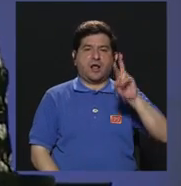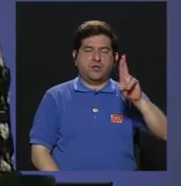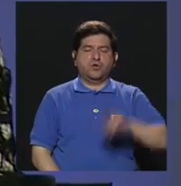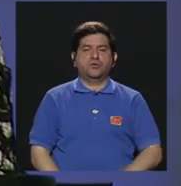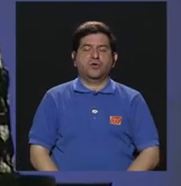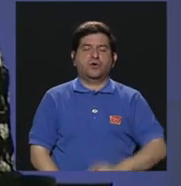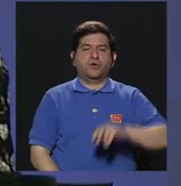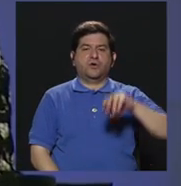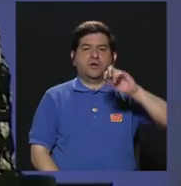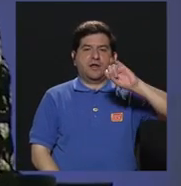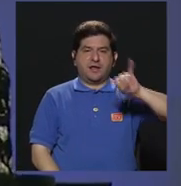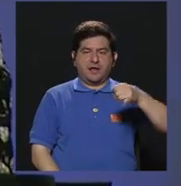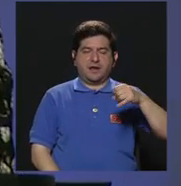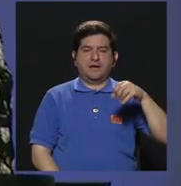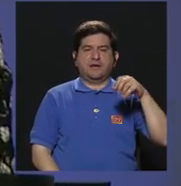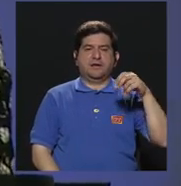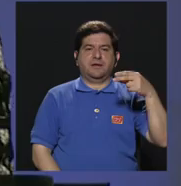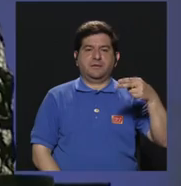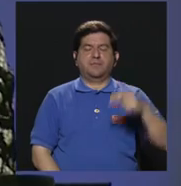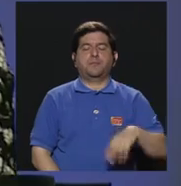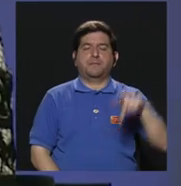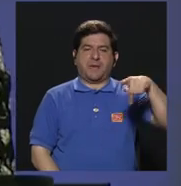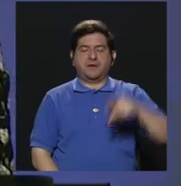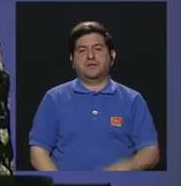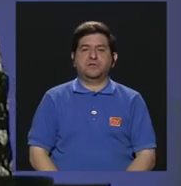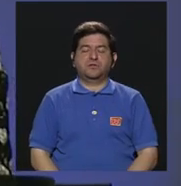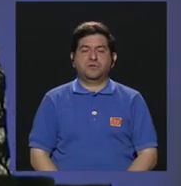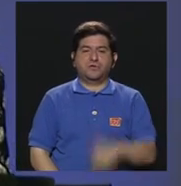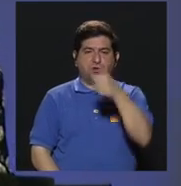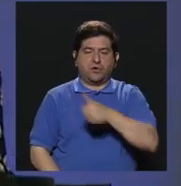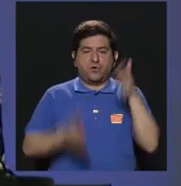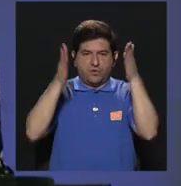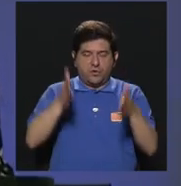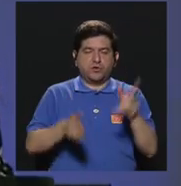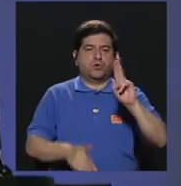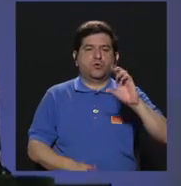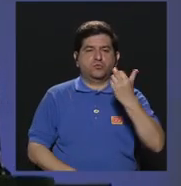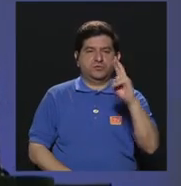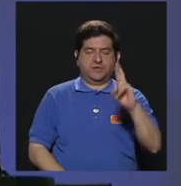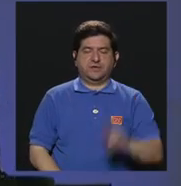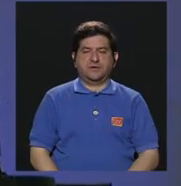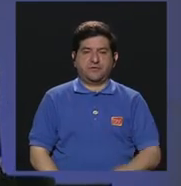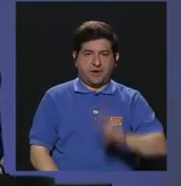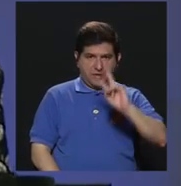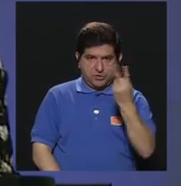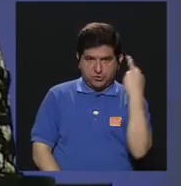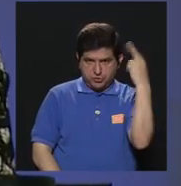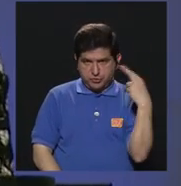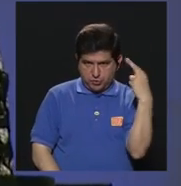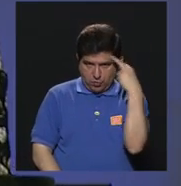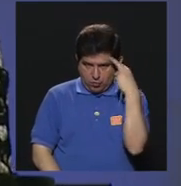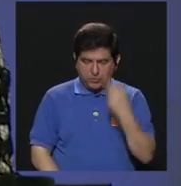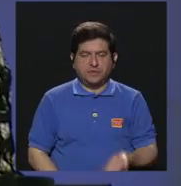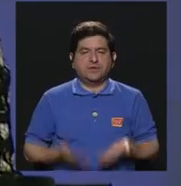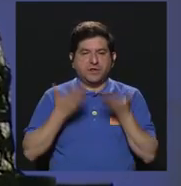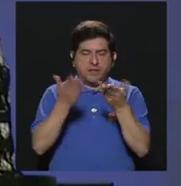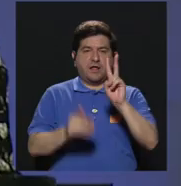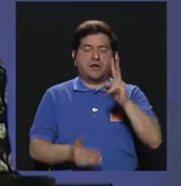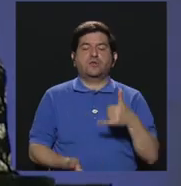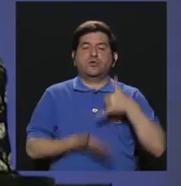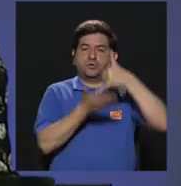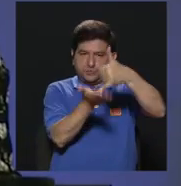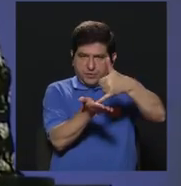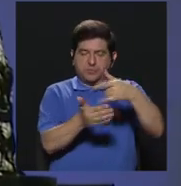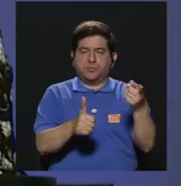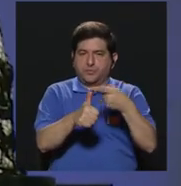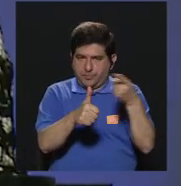Henning Jensen Pennington, rector de la Universidad de Costa Rica. Y la segunda razón, hacer entrega de dos premios.